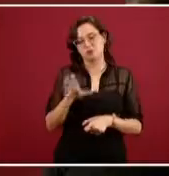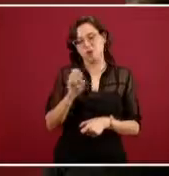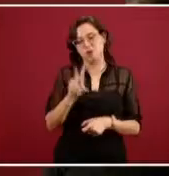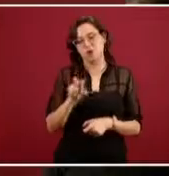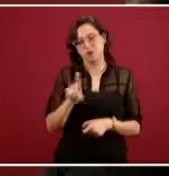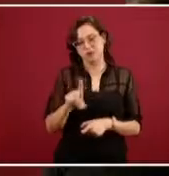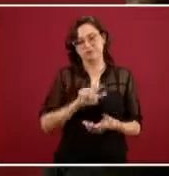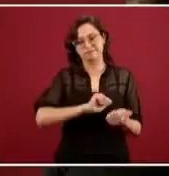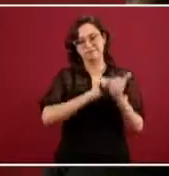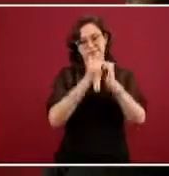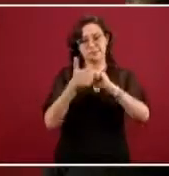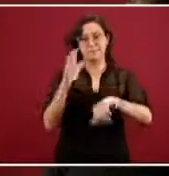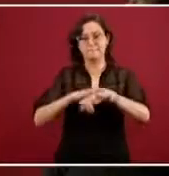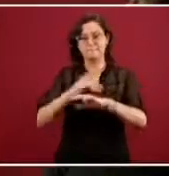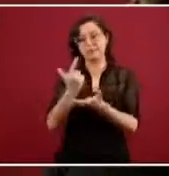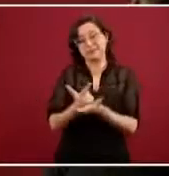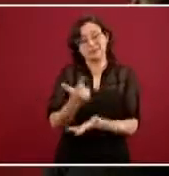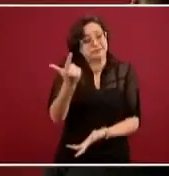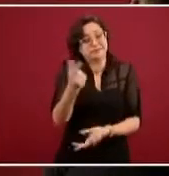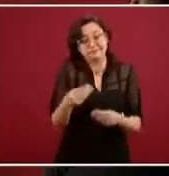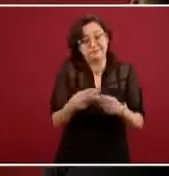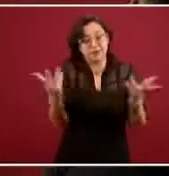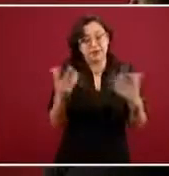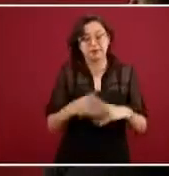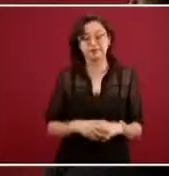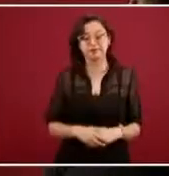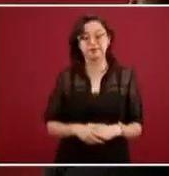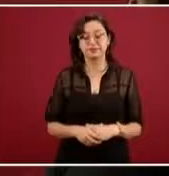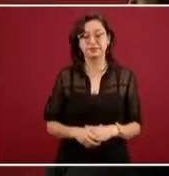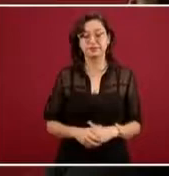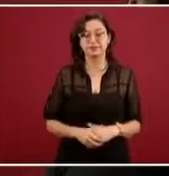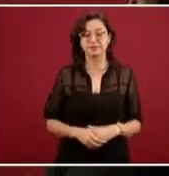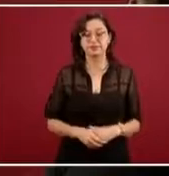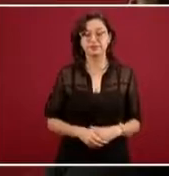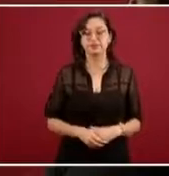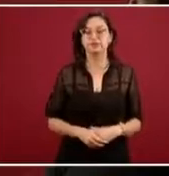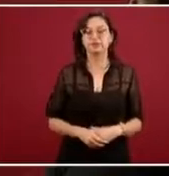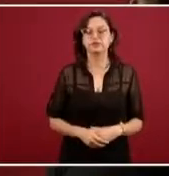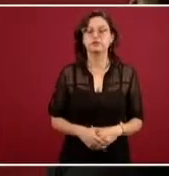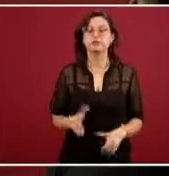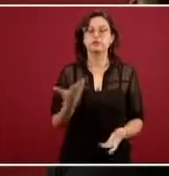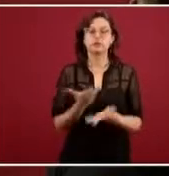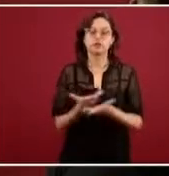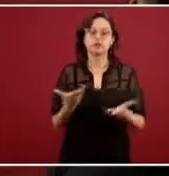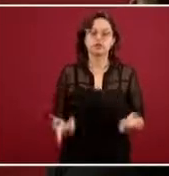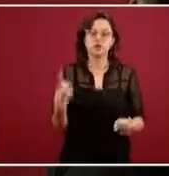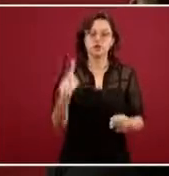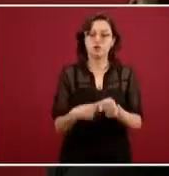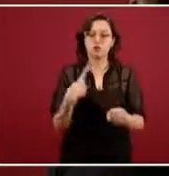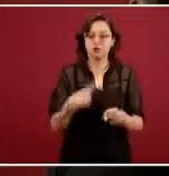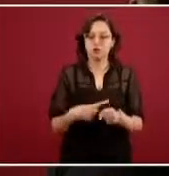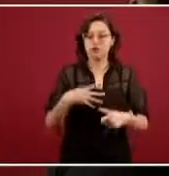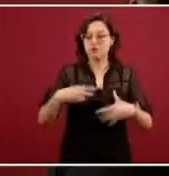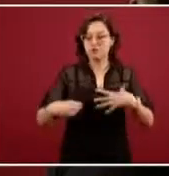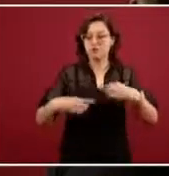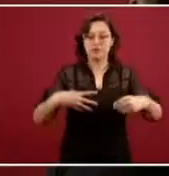de complicaciones. Ahora que la enfermedad, la epidemia fue